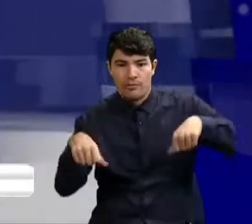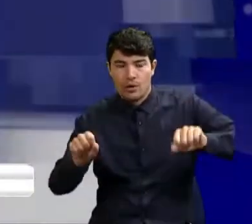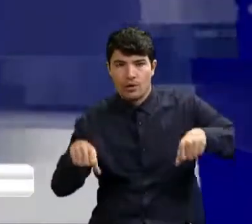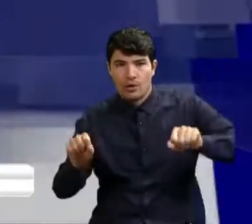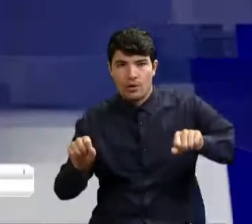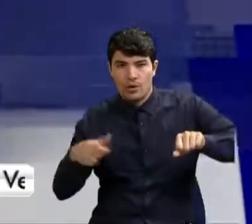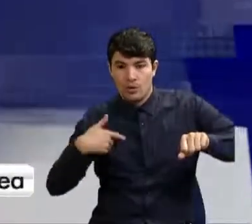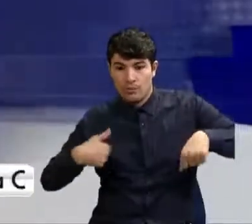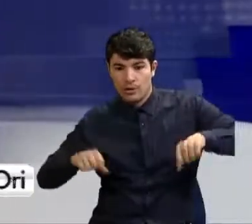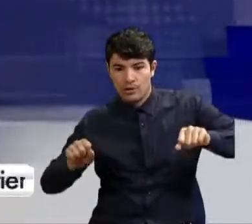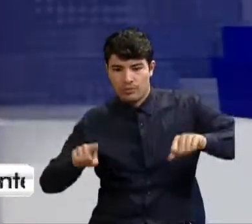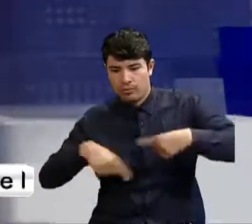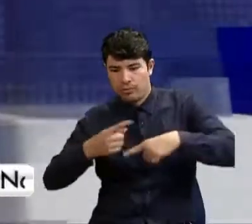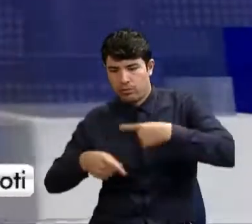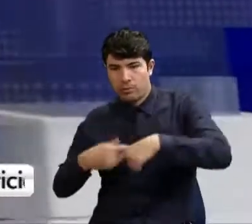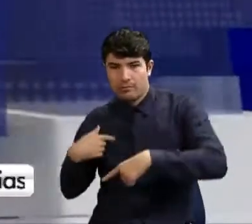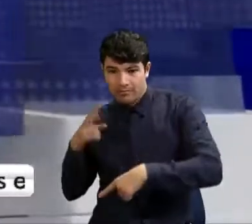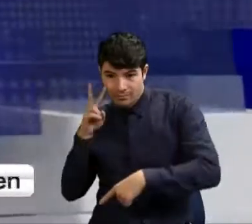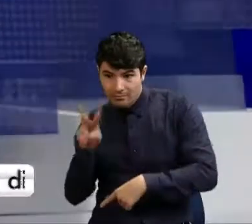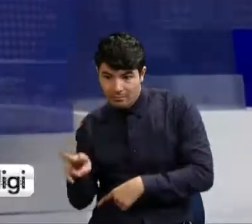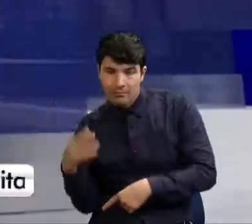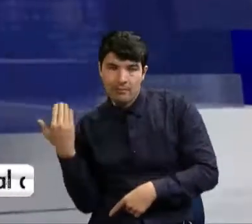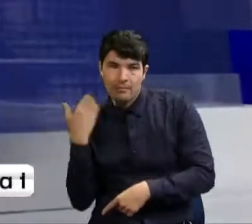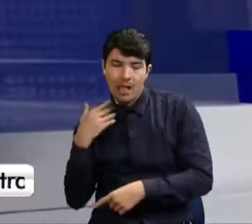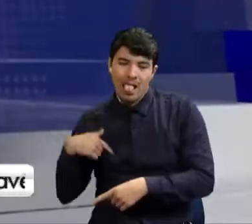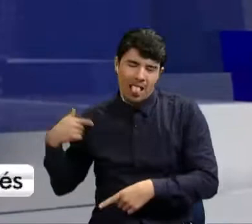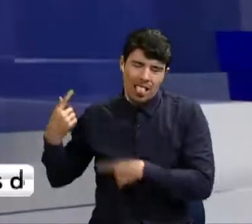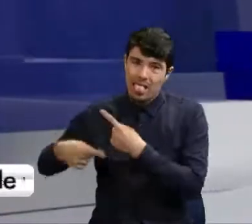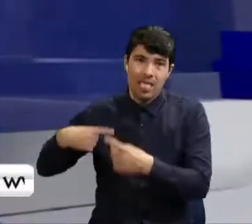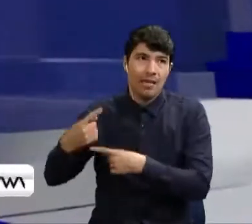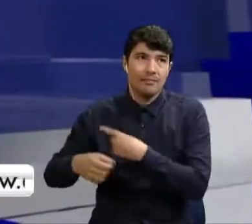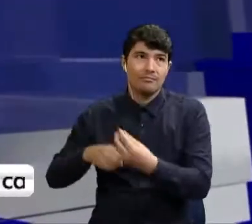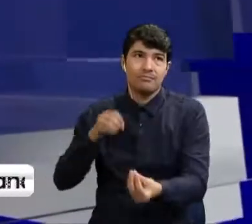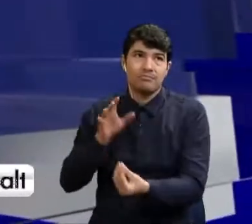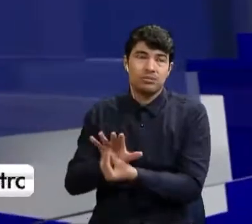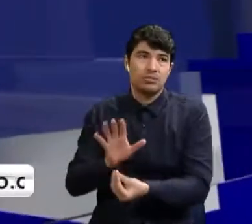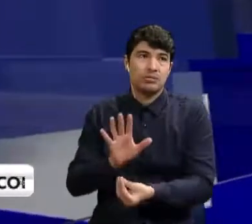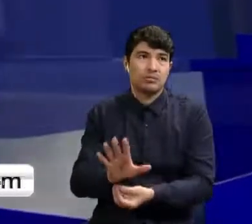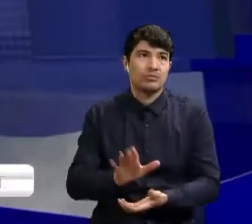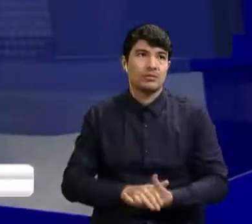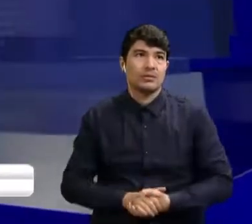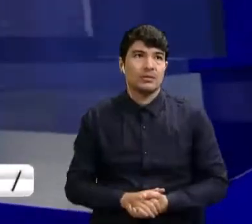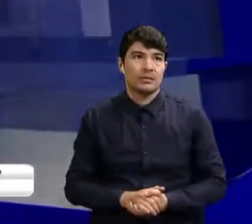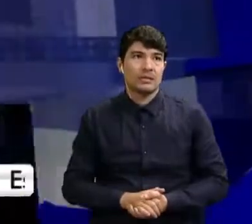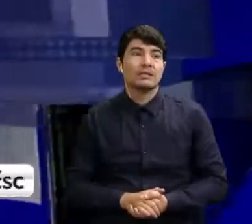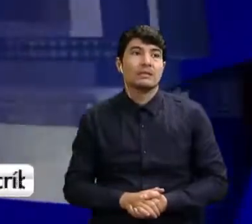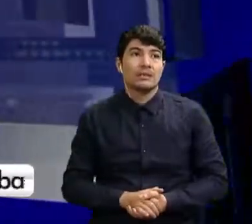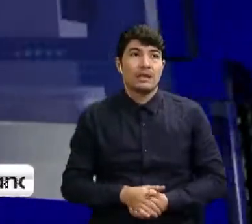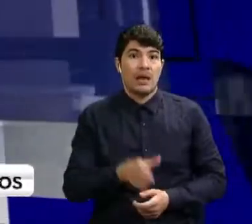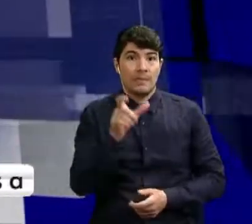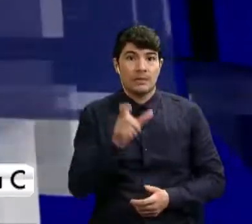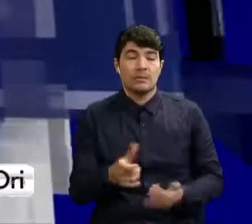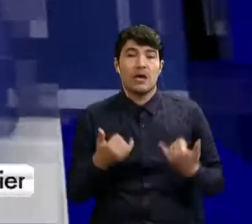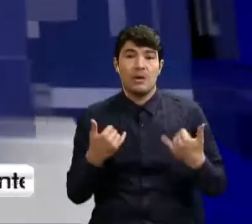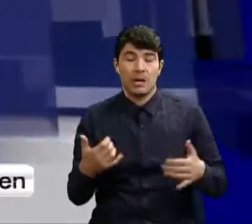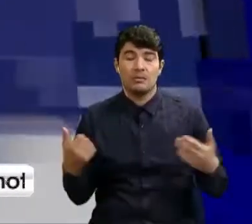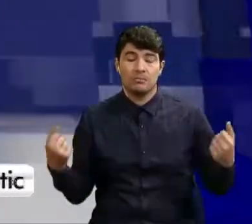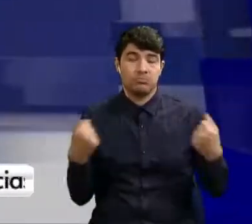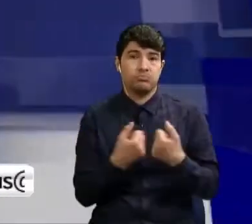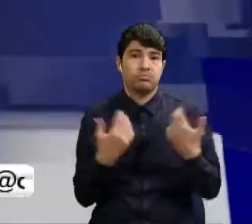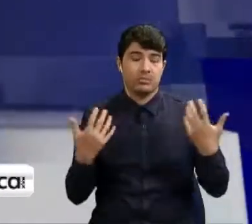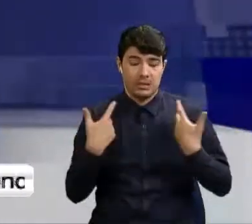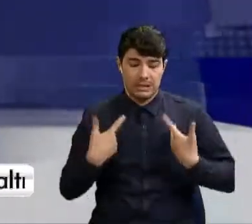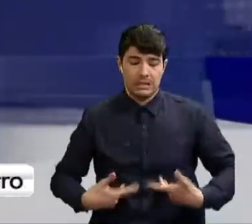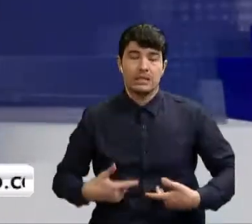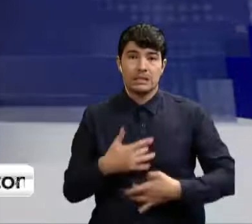que viene sobre la autopista no la vea chocando de manera violenta contra la volqueta la persona presenta heridas de consideración